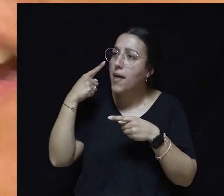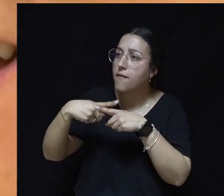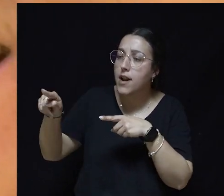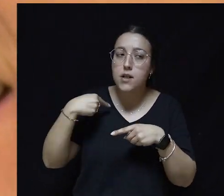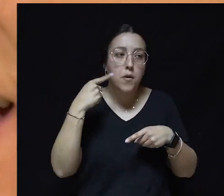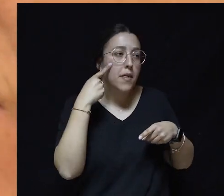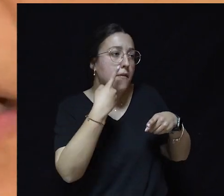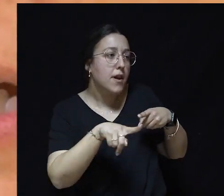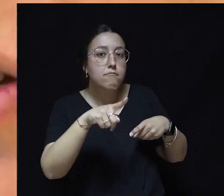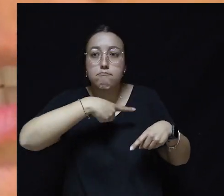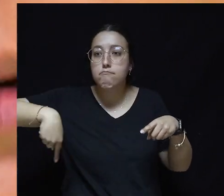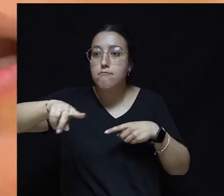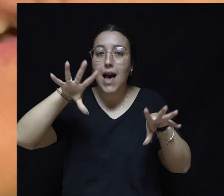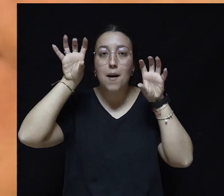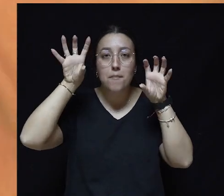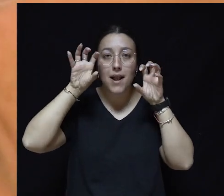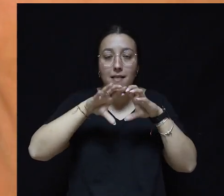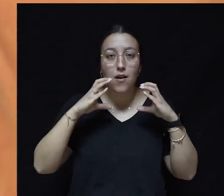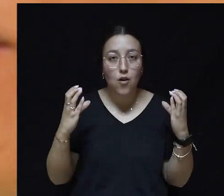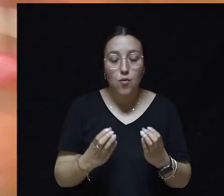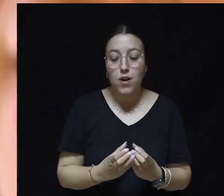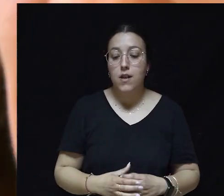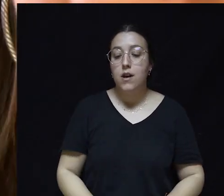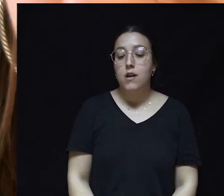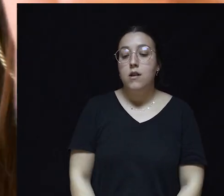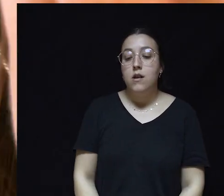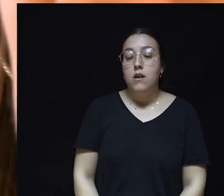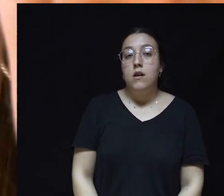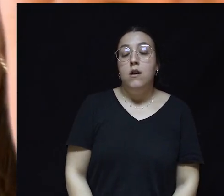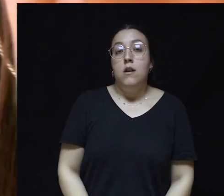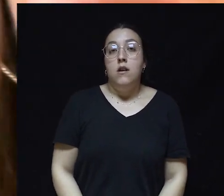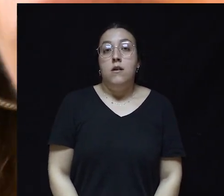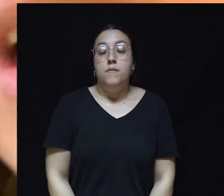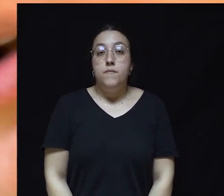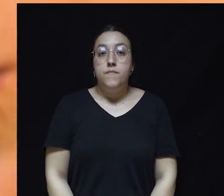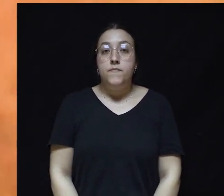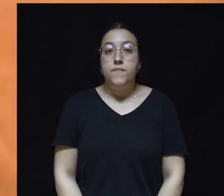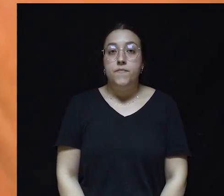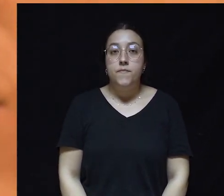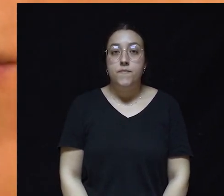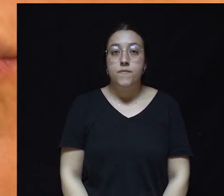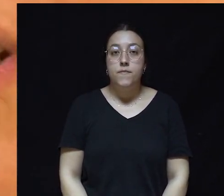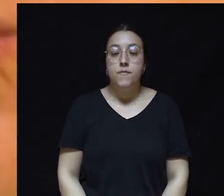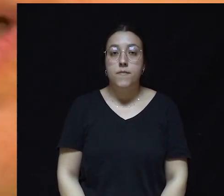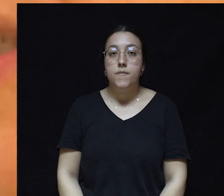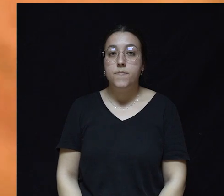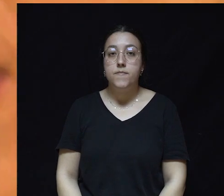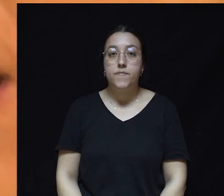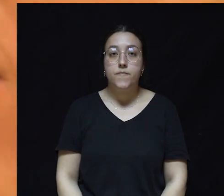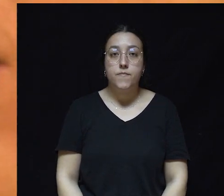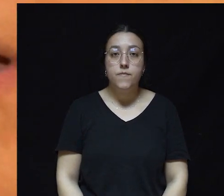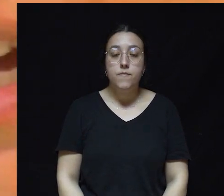para la vida diaria, ¿no? Entonces, problematizar esa diversidad, ¿no? Como se ha hecho en algunos contextos, ¿no? Desde